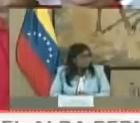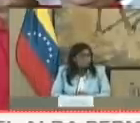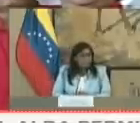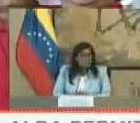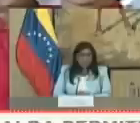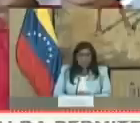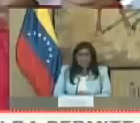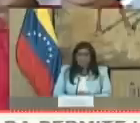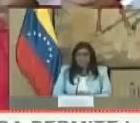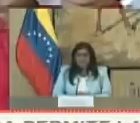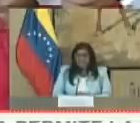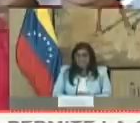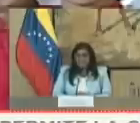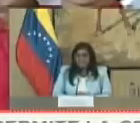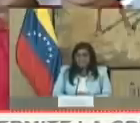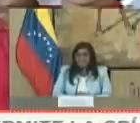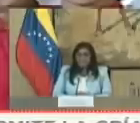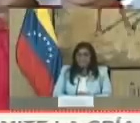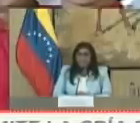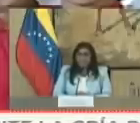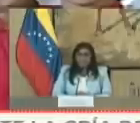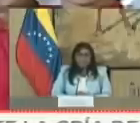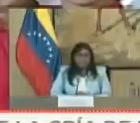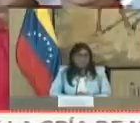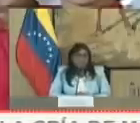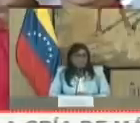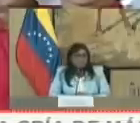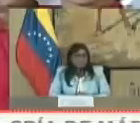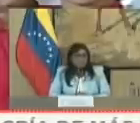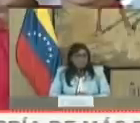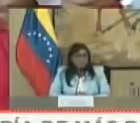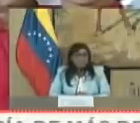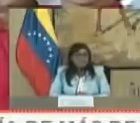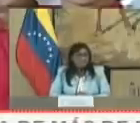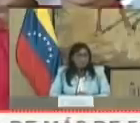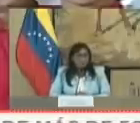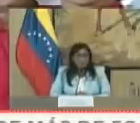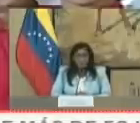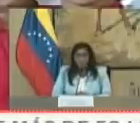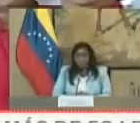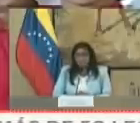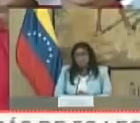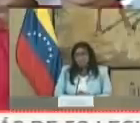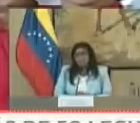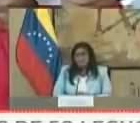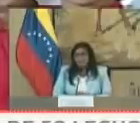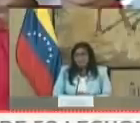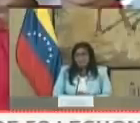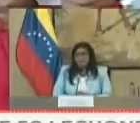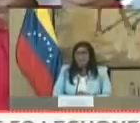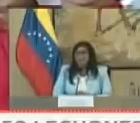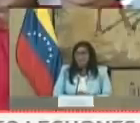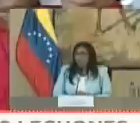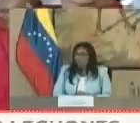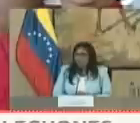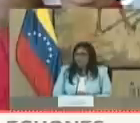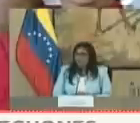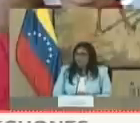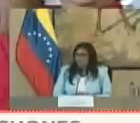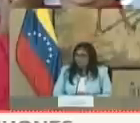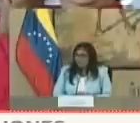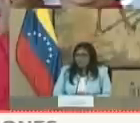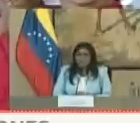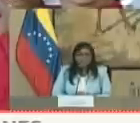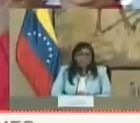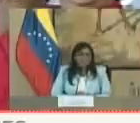Una manifestación que comenzó con los motorizados y las motorizadas en Caracas, y una marcha que salía de la Plaza Sucre en Catia y otra